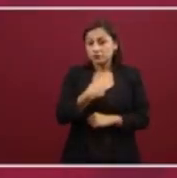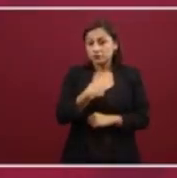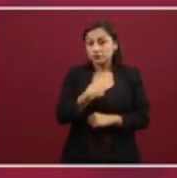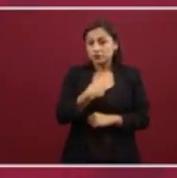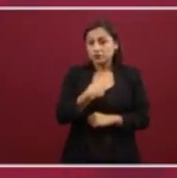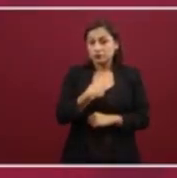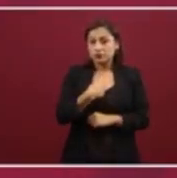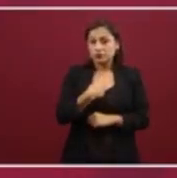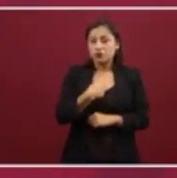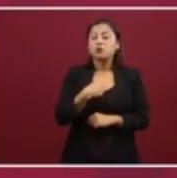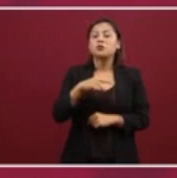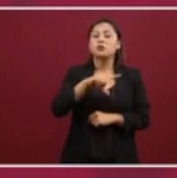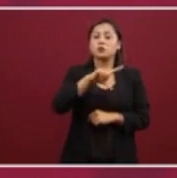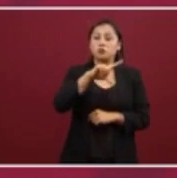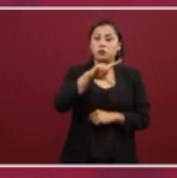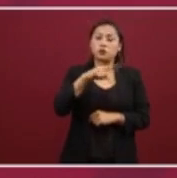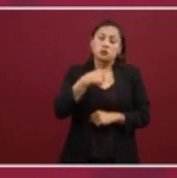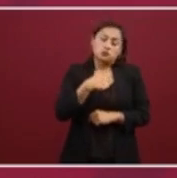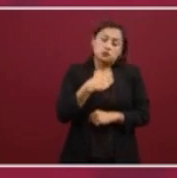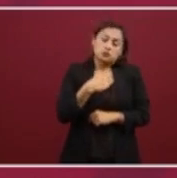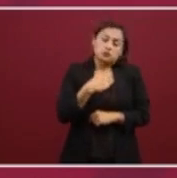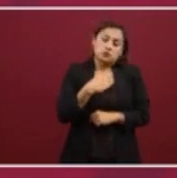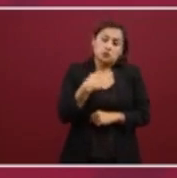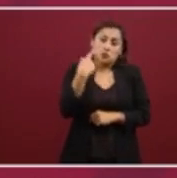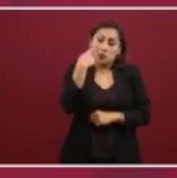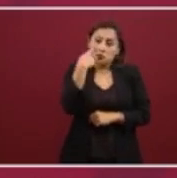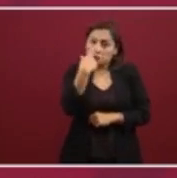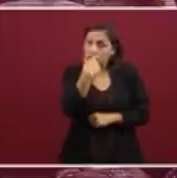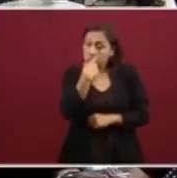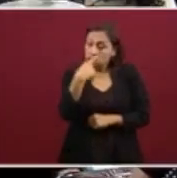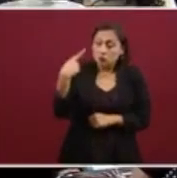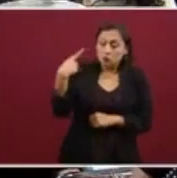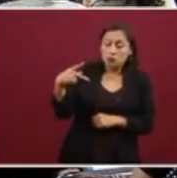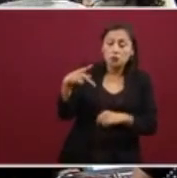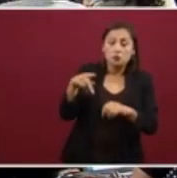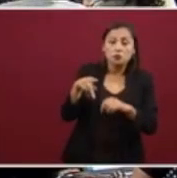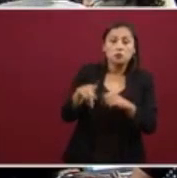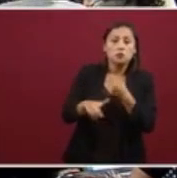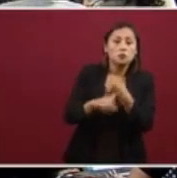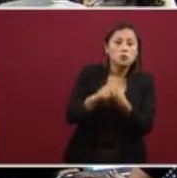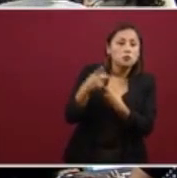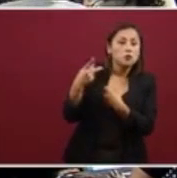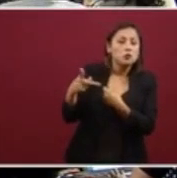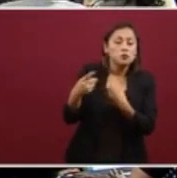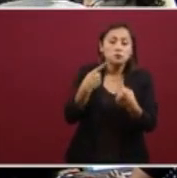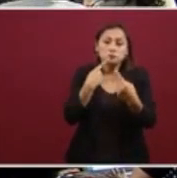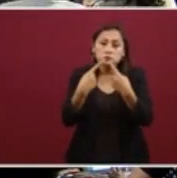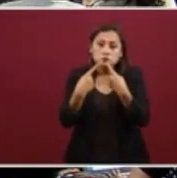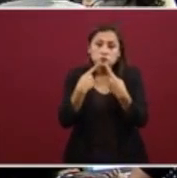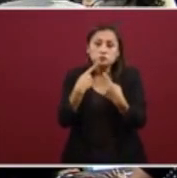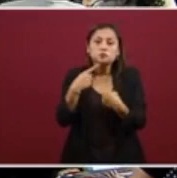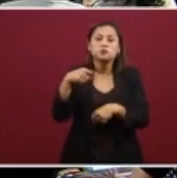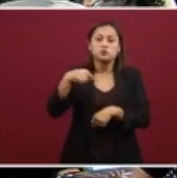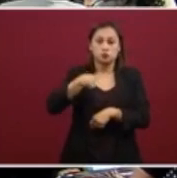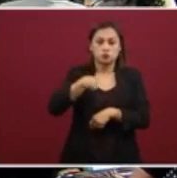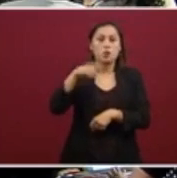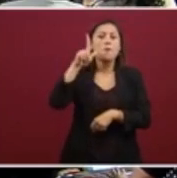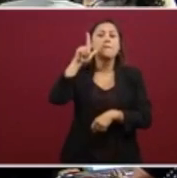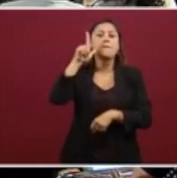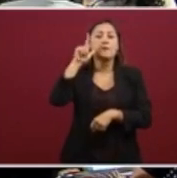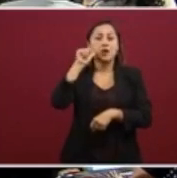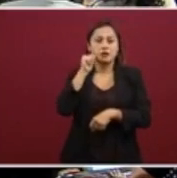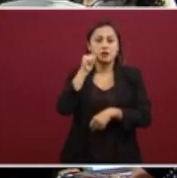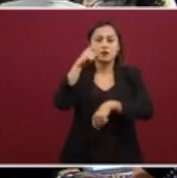a dar a conocer mi punto de vista mañana a las 5 de la tarde.